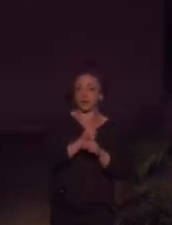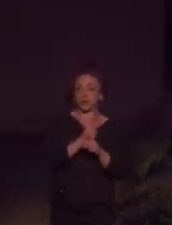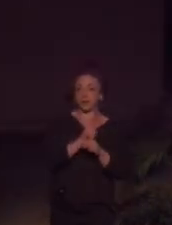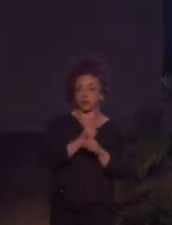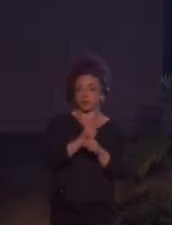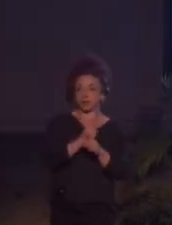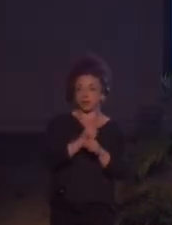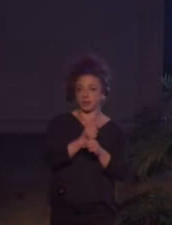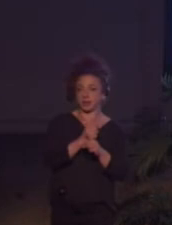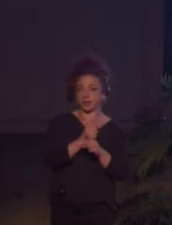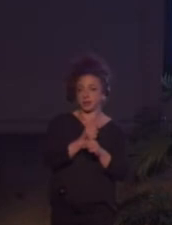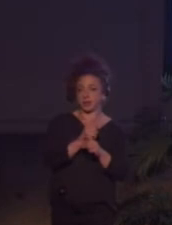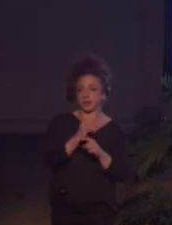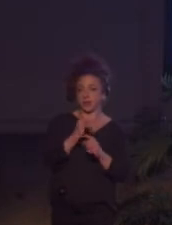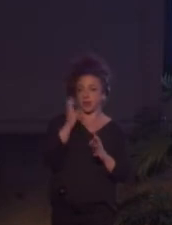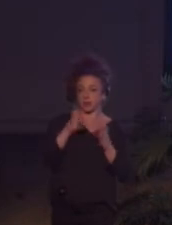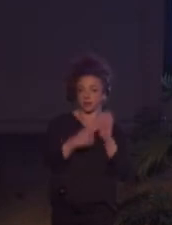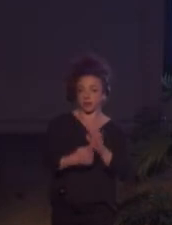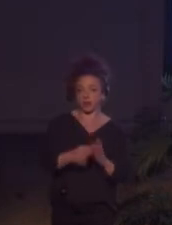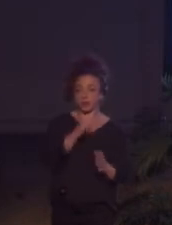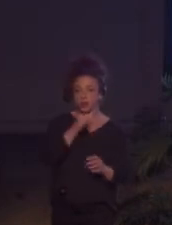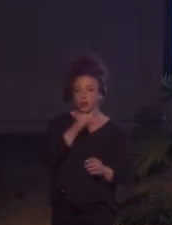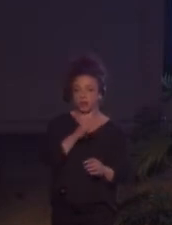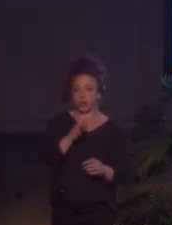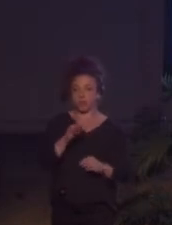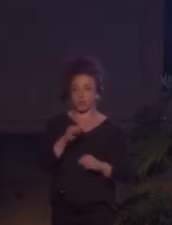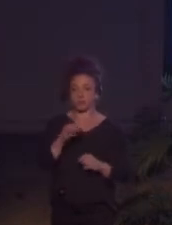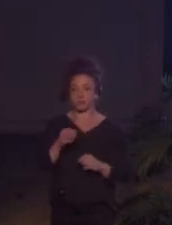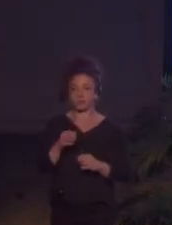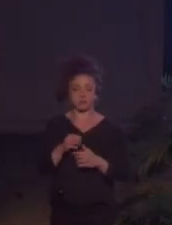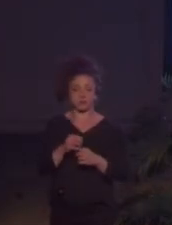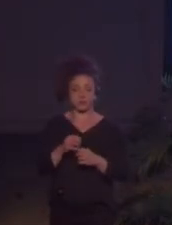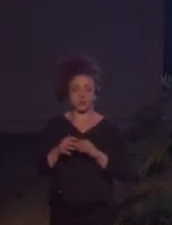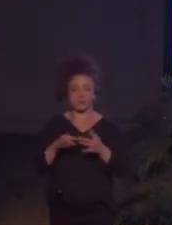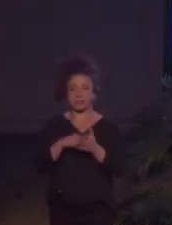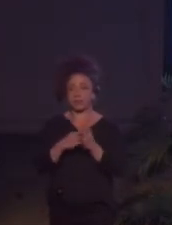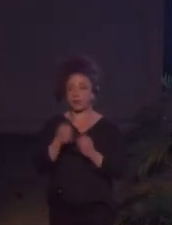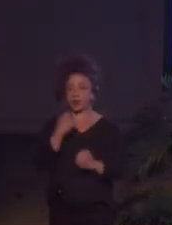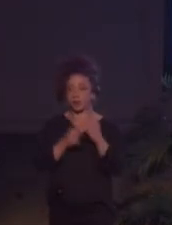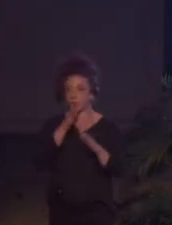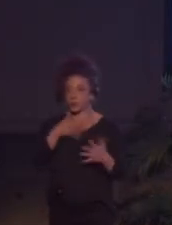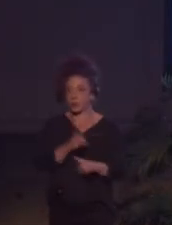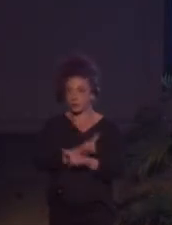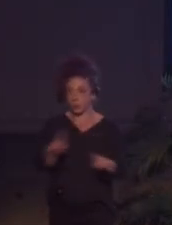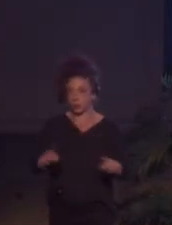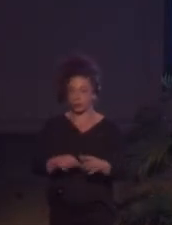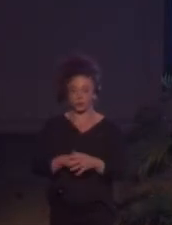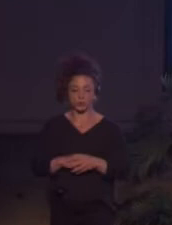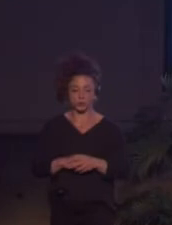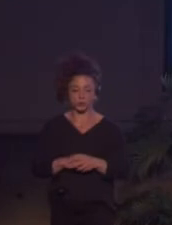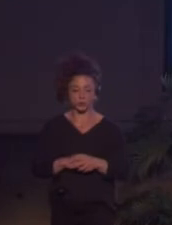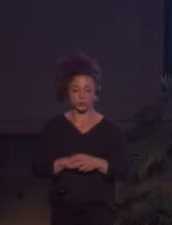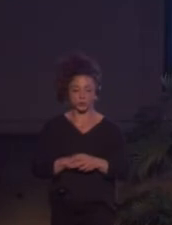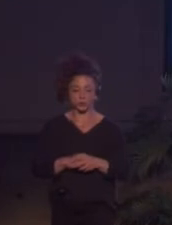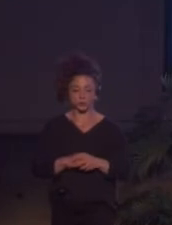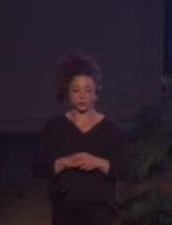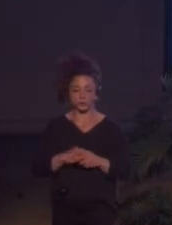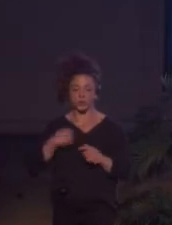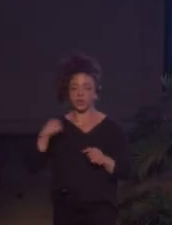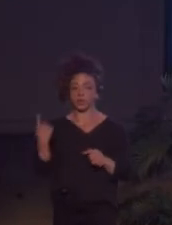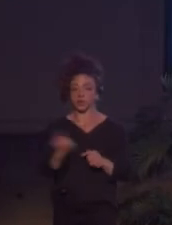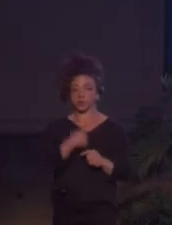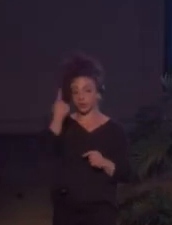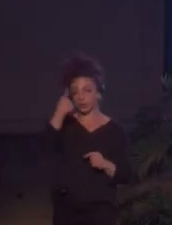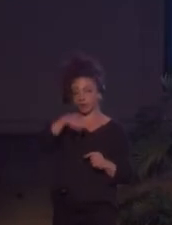Bueno, hortxe. Vale. Badakigula vegano izateak ez duela mundua ezerta